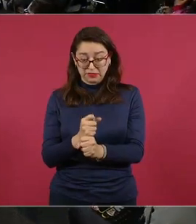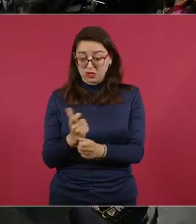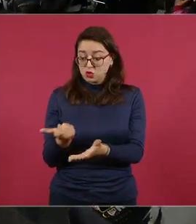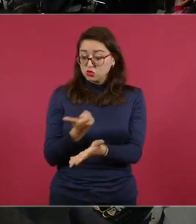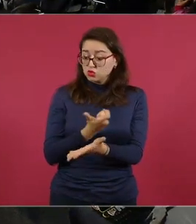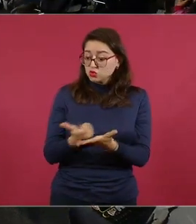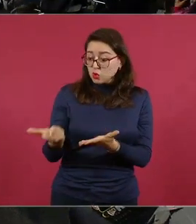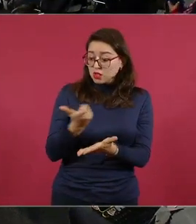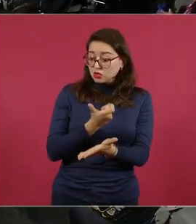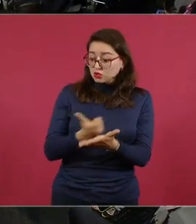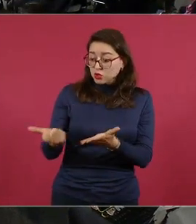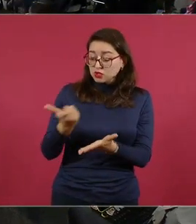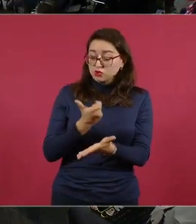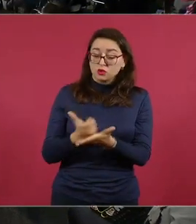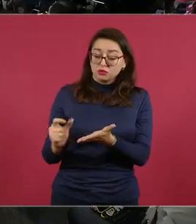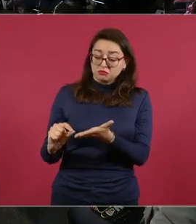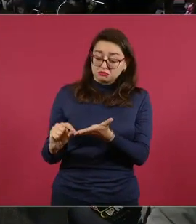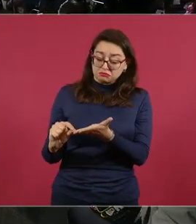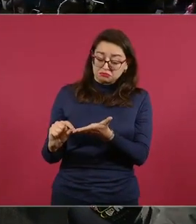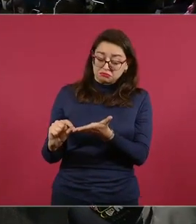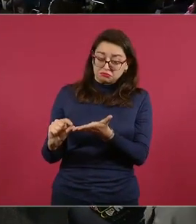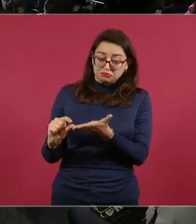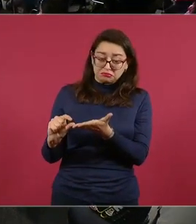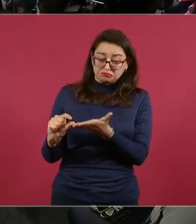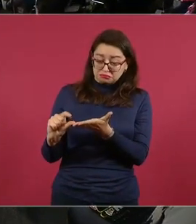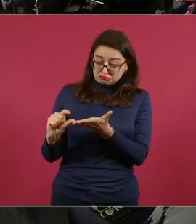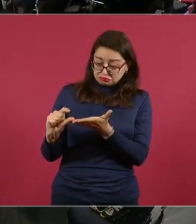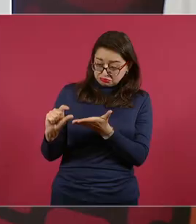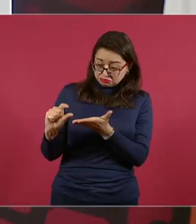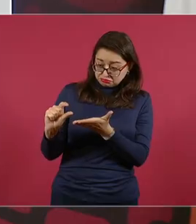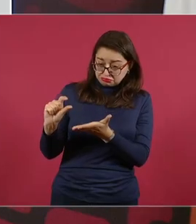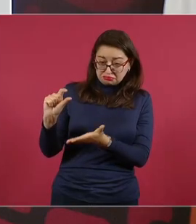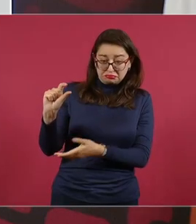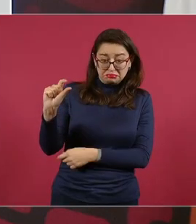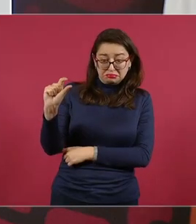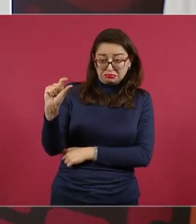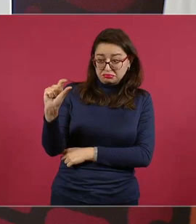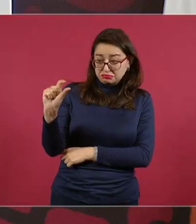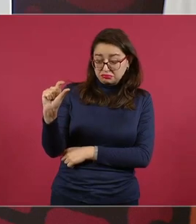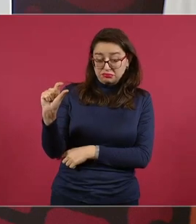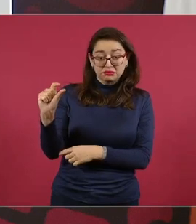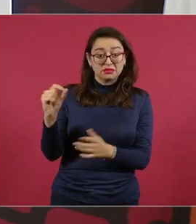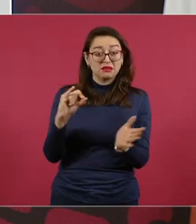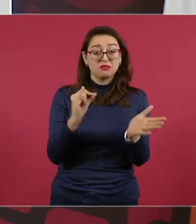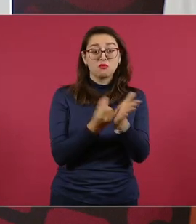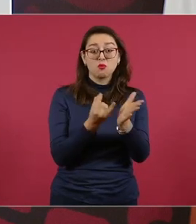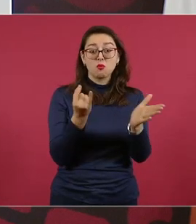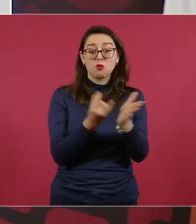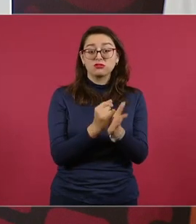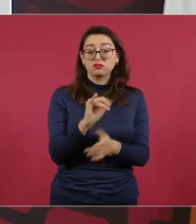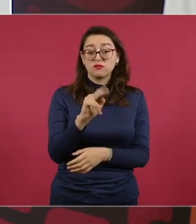al salario mínimo fue menor a la inflación.